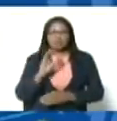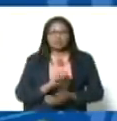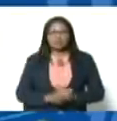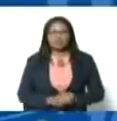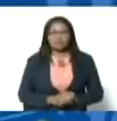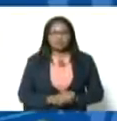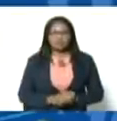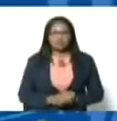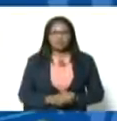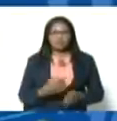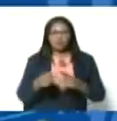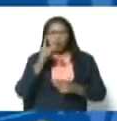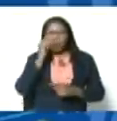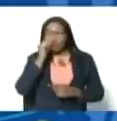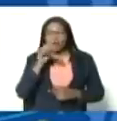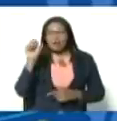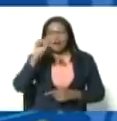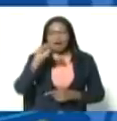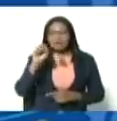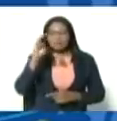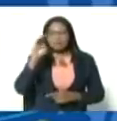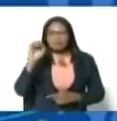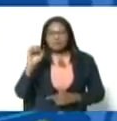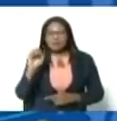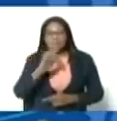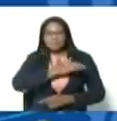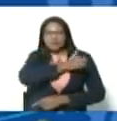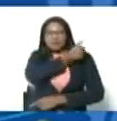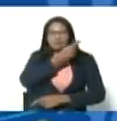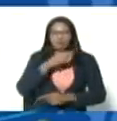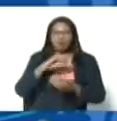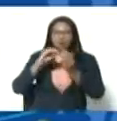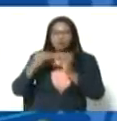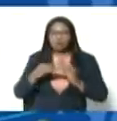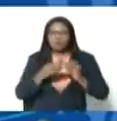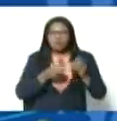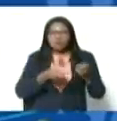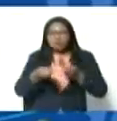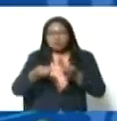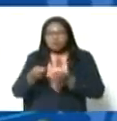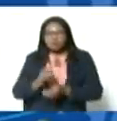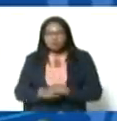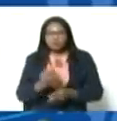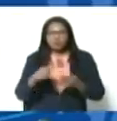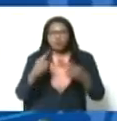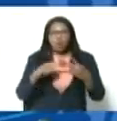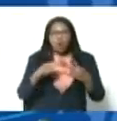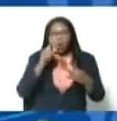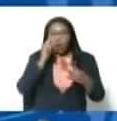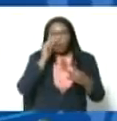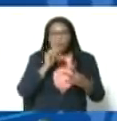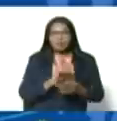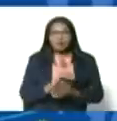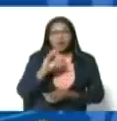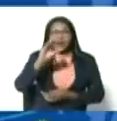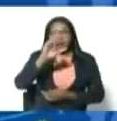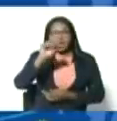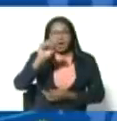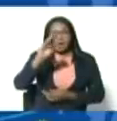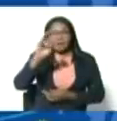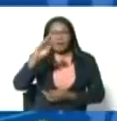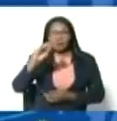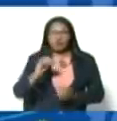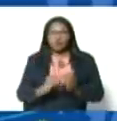Carlos Axby, gerente corporativo de mantenimiento metro de Caracas. Edwin Labrador, miembro de la Junta Directiva del